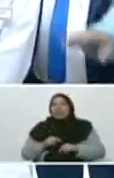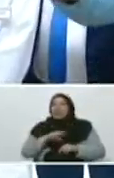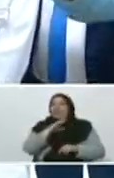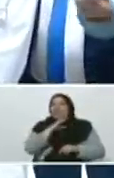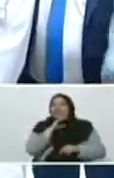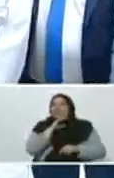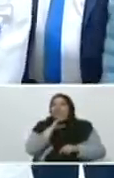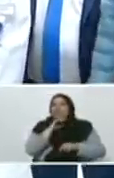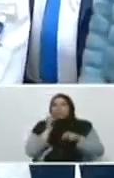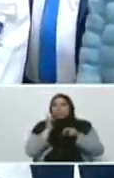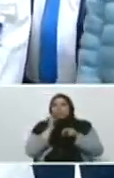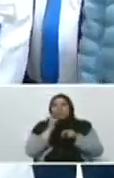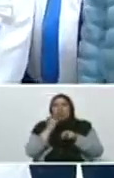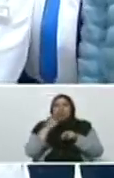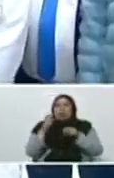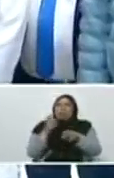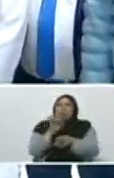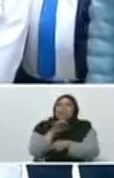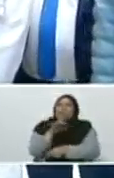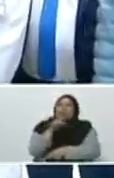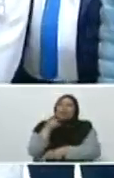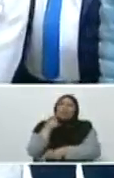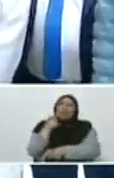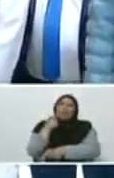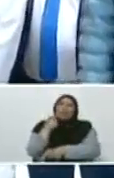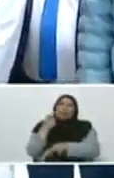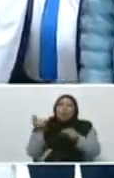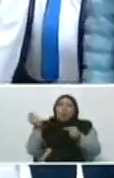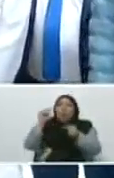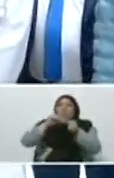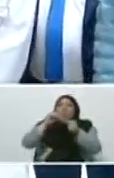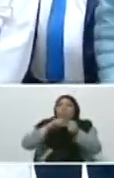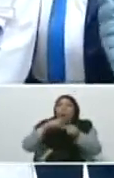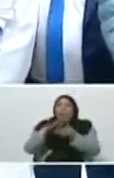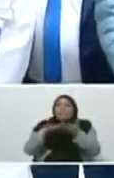Está descubriendo su diente. A lo mejor le puso pega loca por ahora.